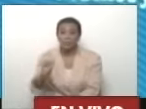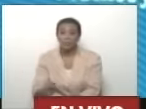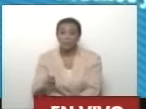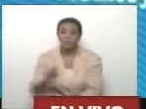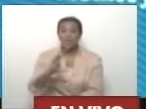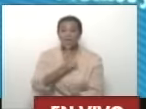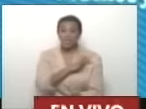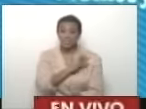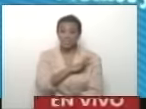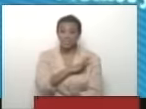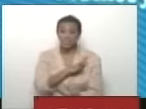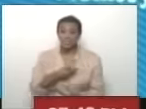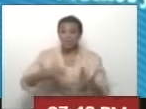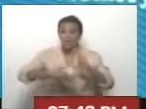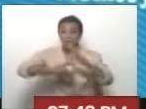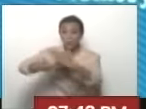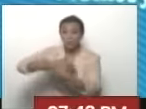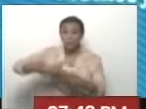Chile, Suramérica.